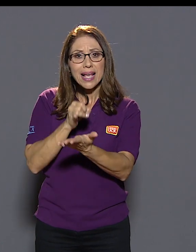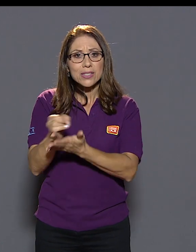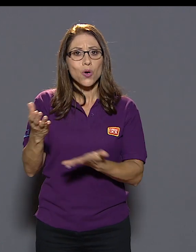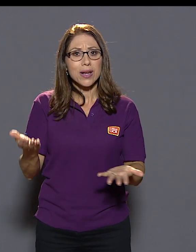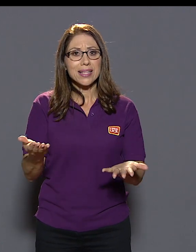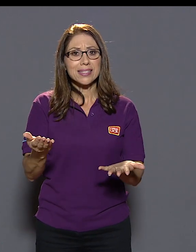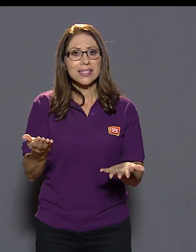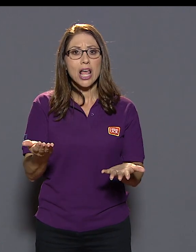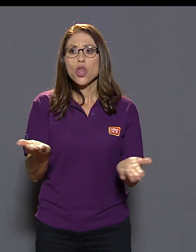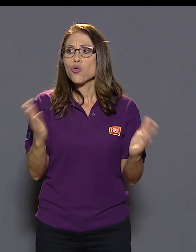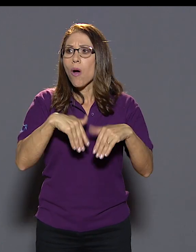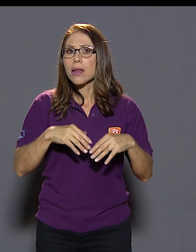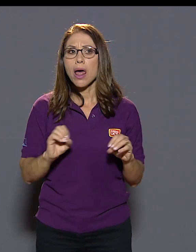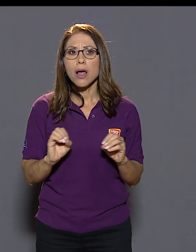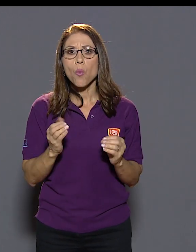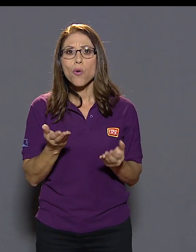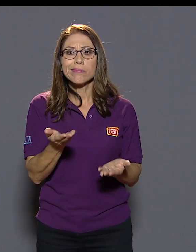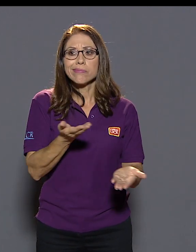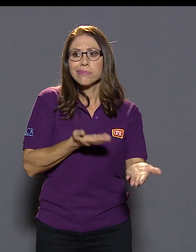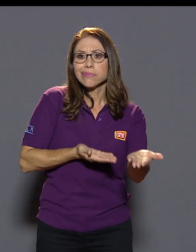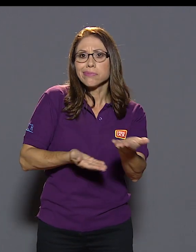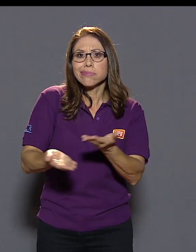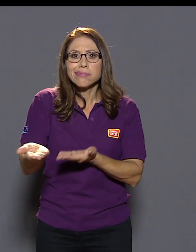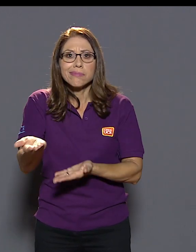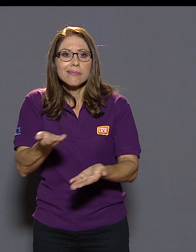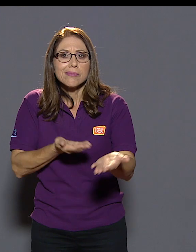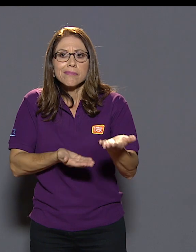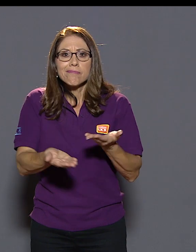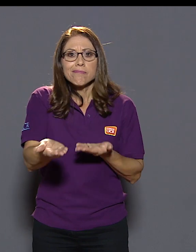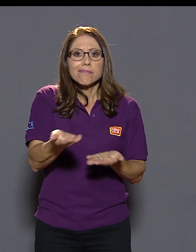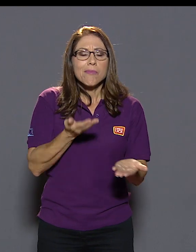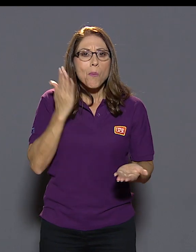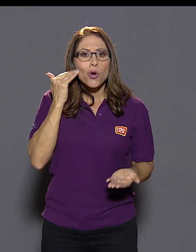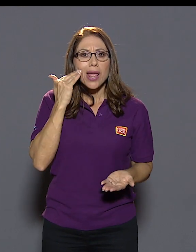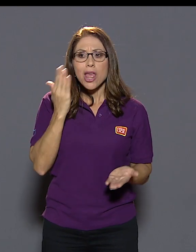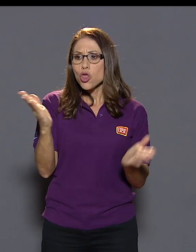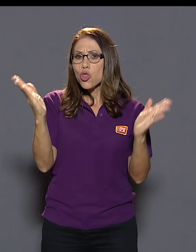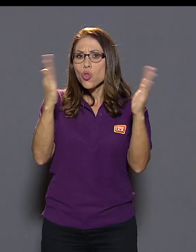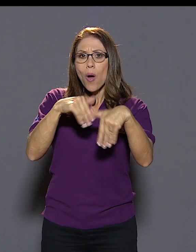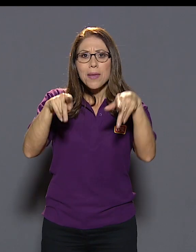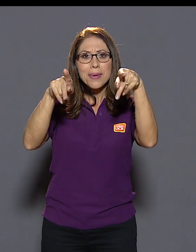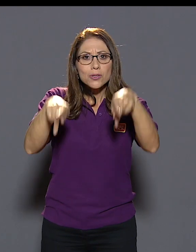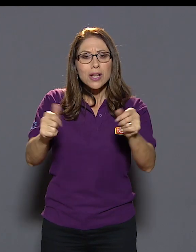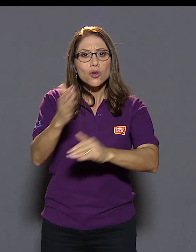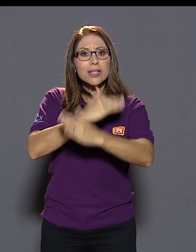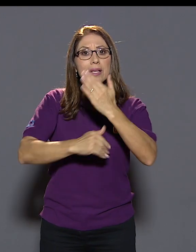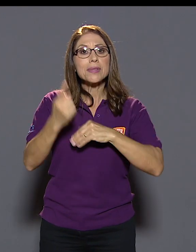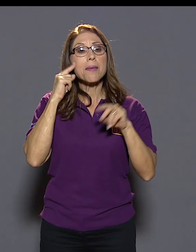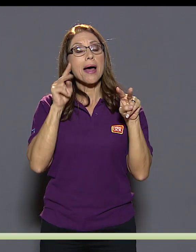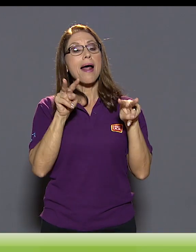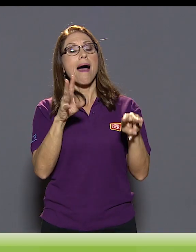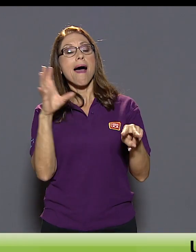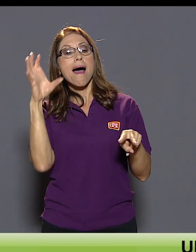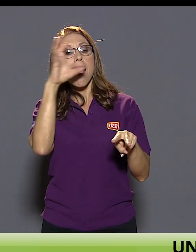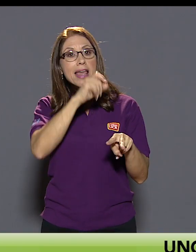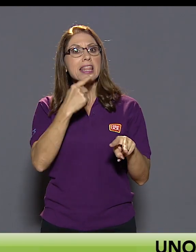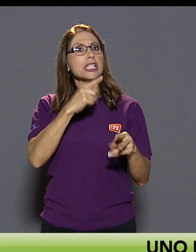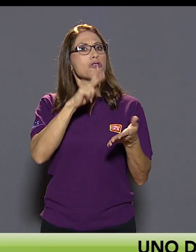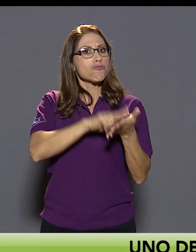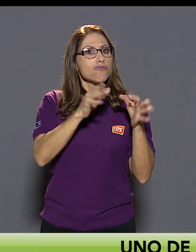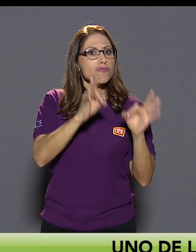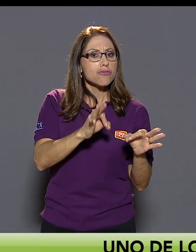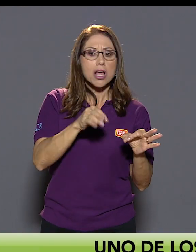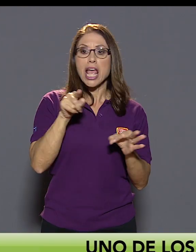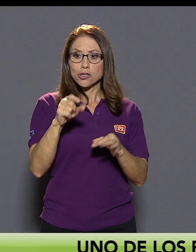investigaciones, no tienen retroalimentación, porque no hay personas con discapacidad que puedan validar los procesos y que puedan decir, sí, esto